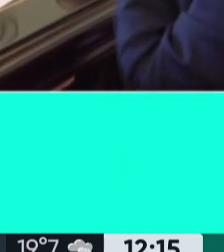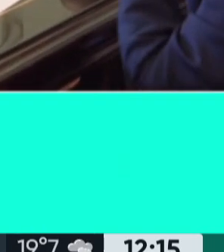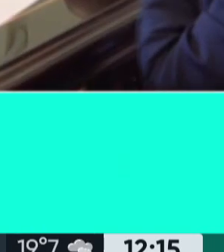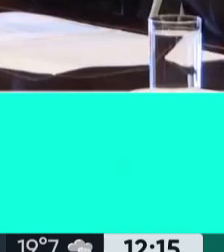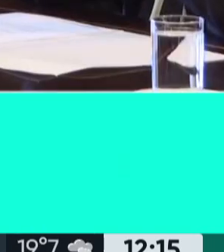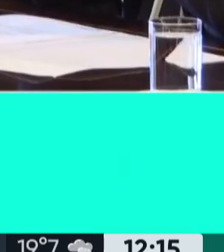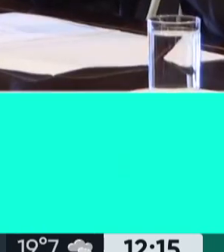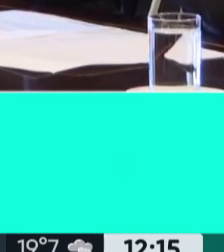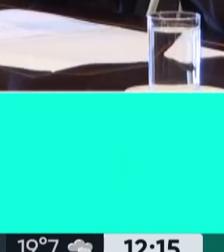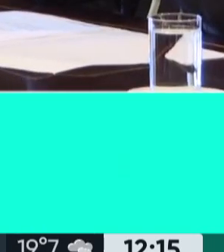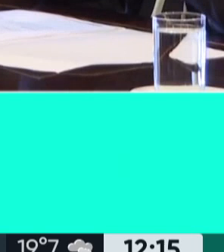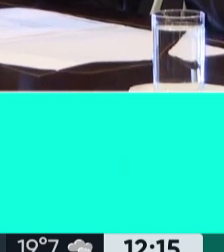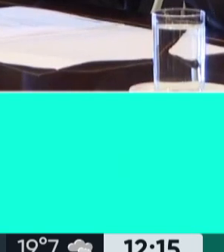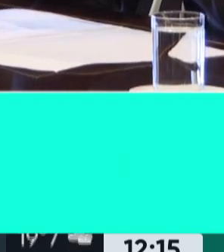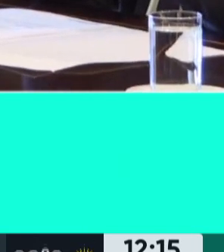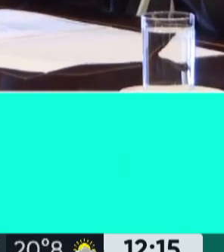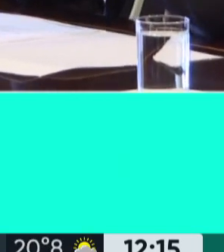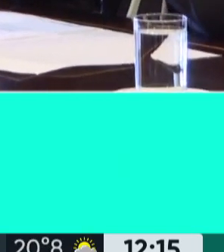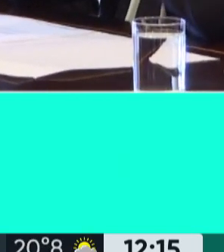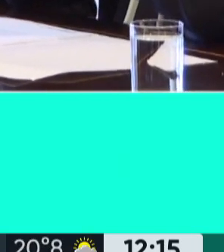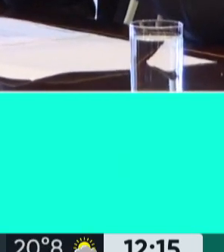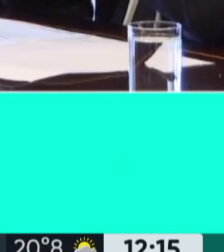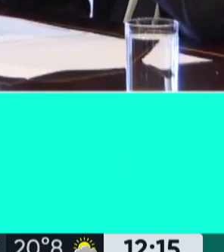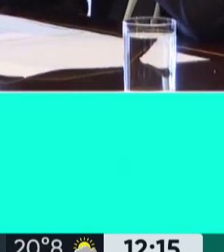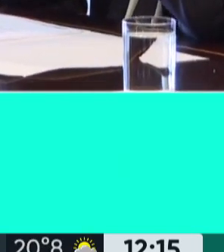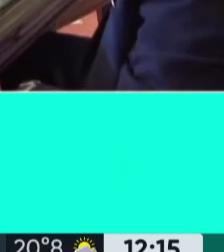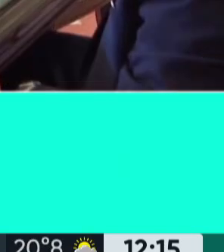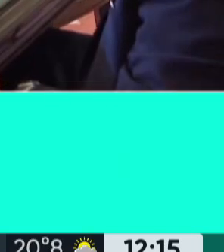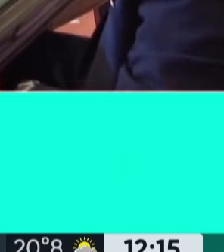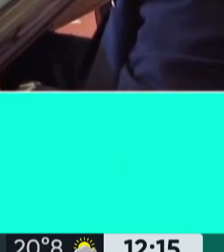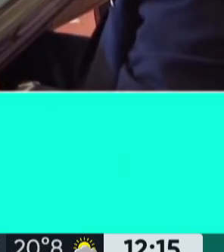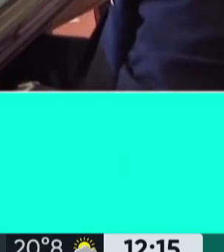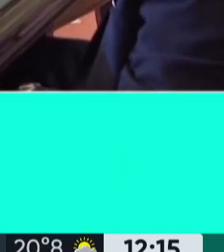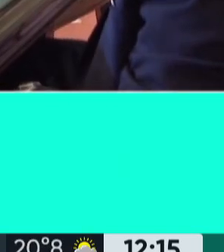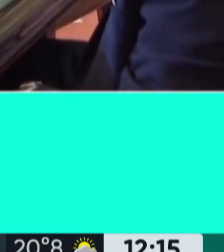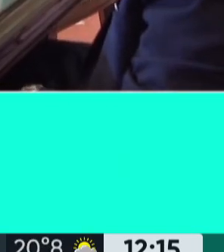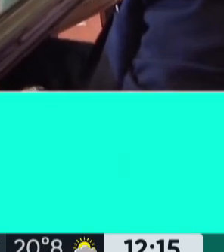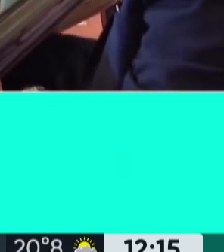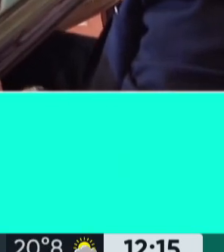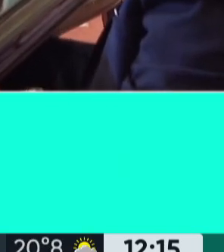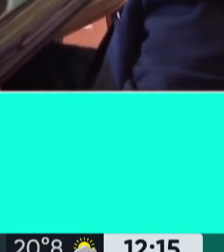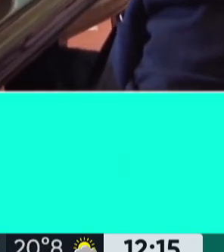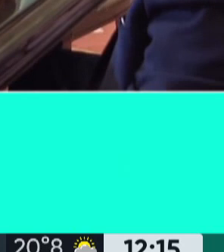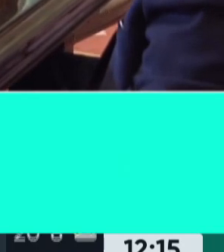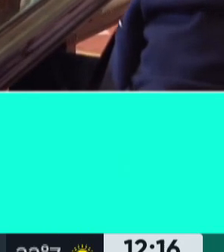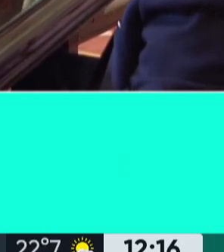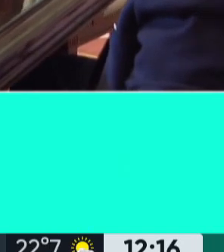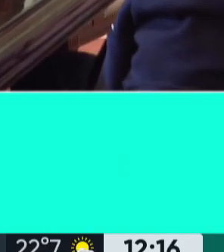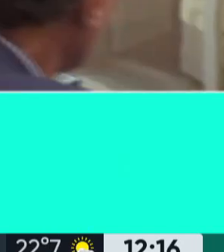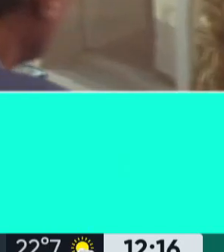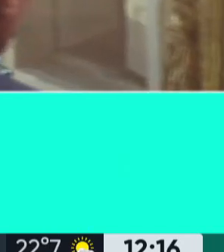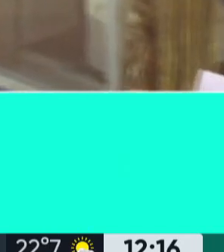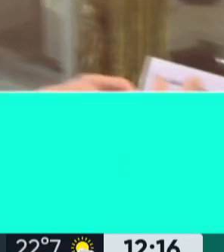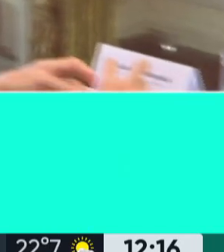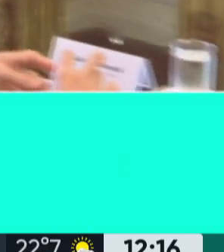que es la constitución de la provincia. En ningún momento se habló de candidaturas en Tucumán, es muy